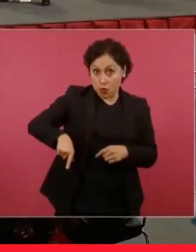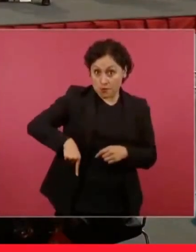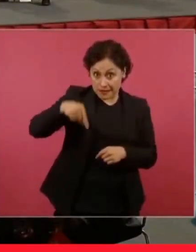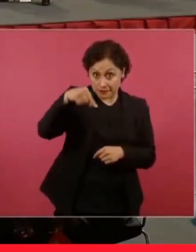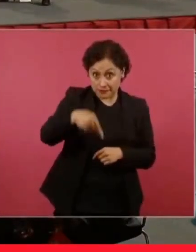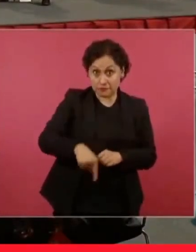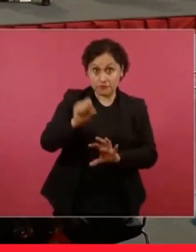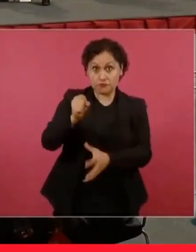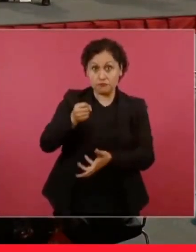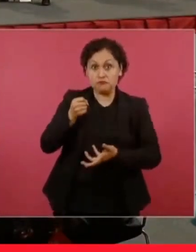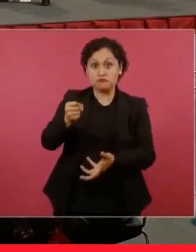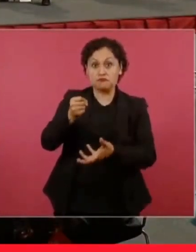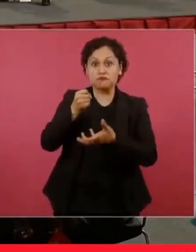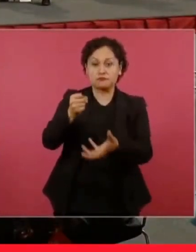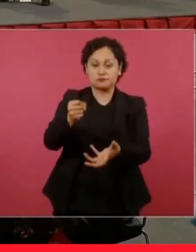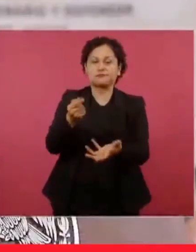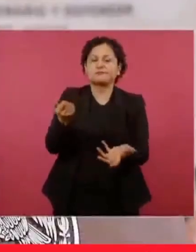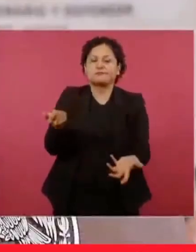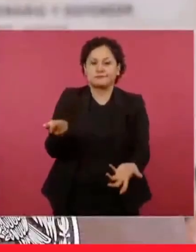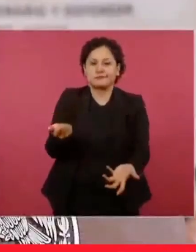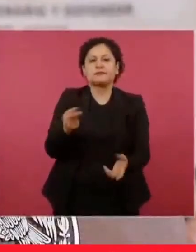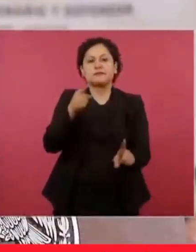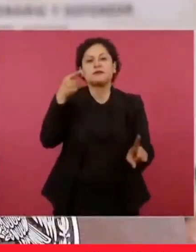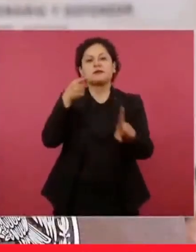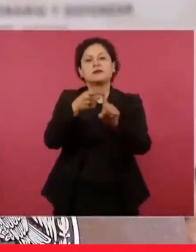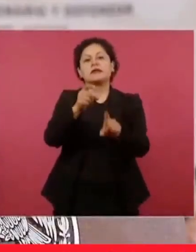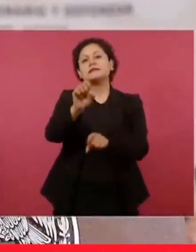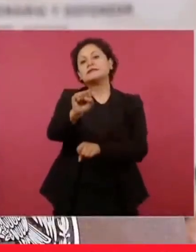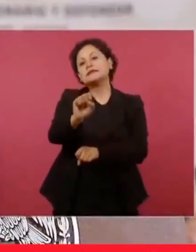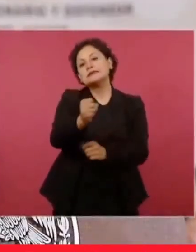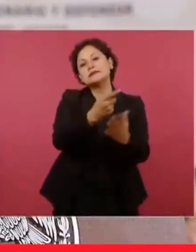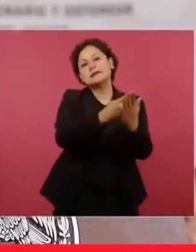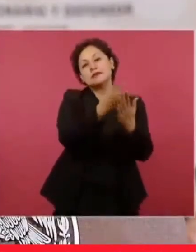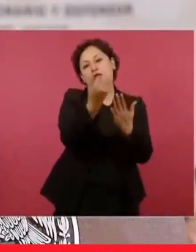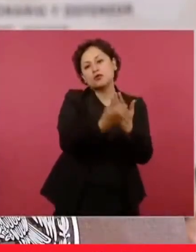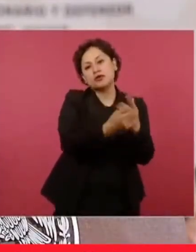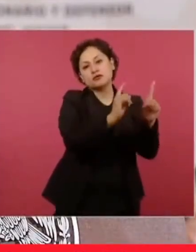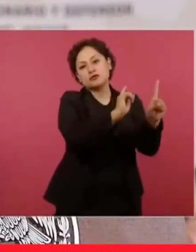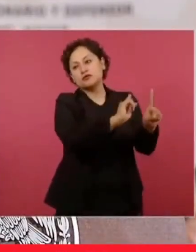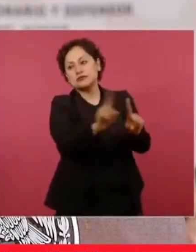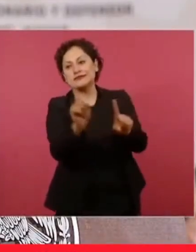desarrollando 60 proyectos que son estratégicos para